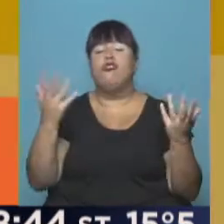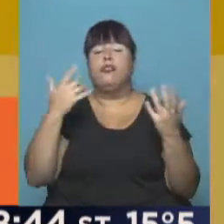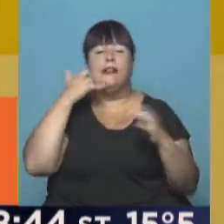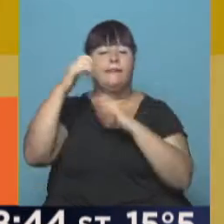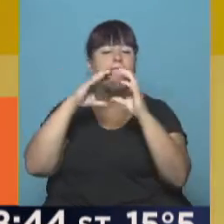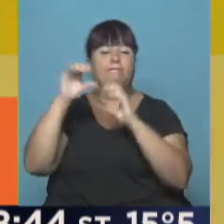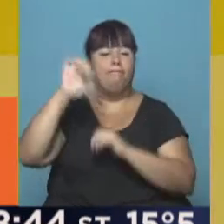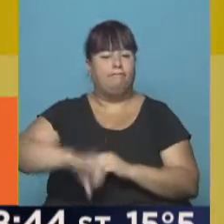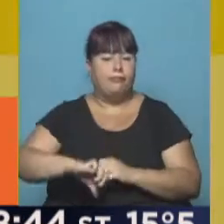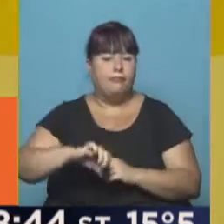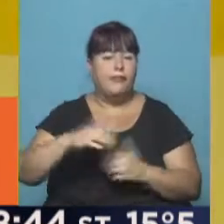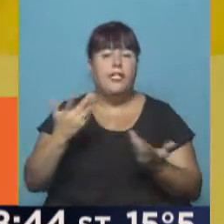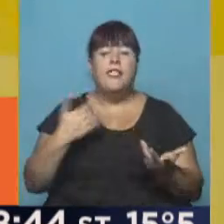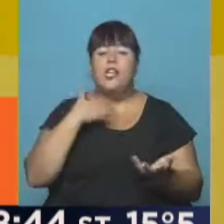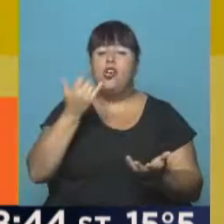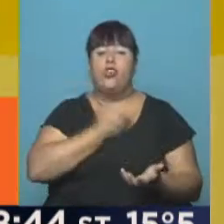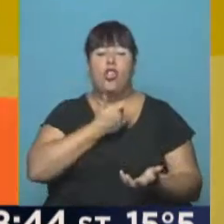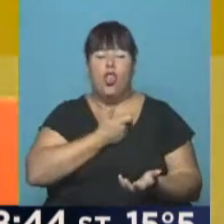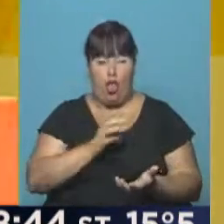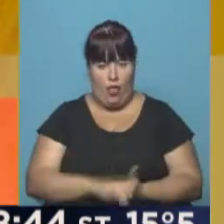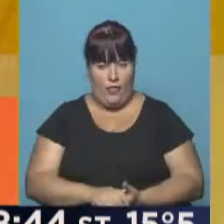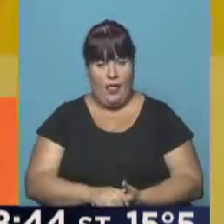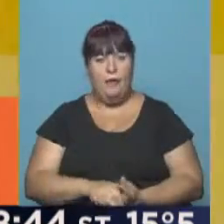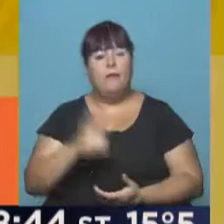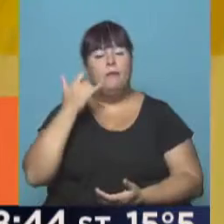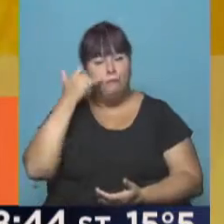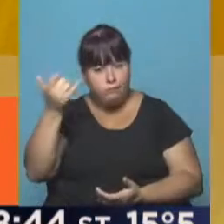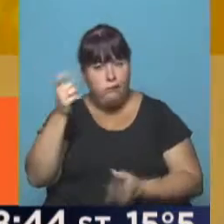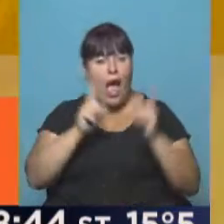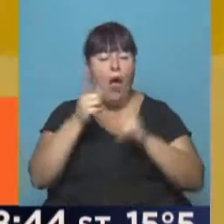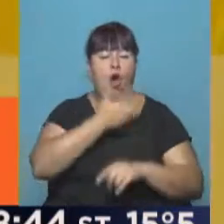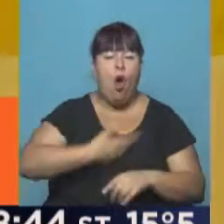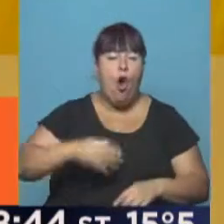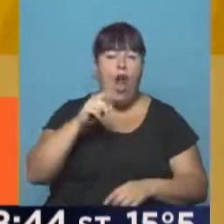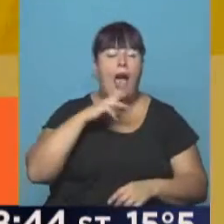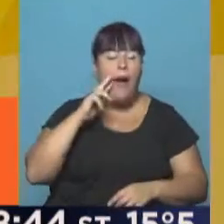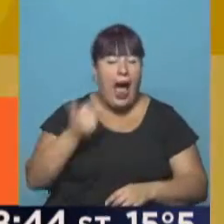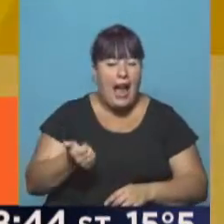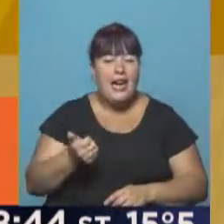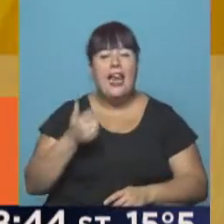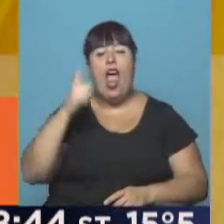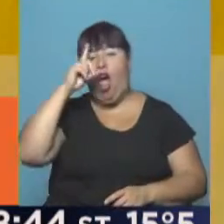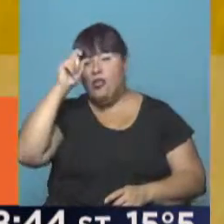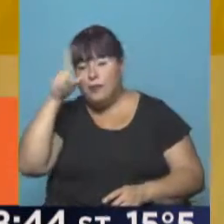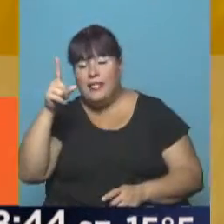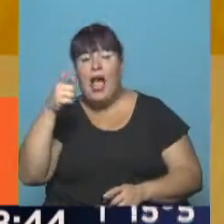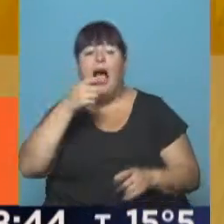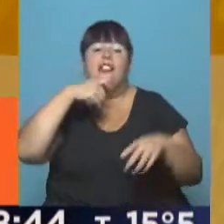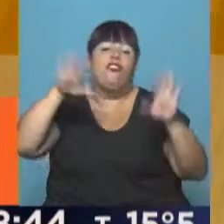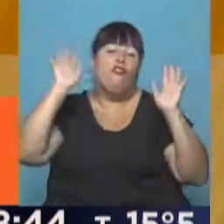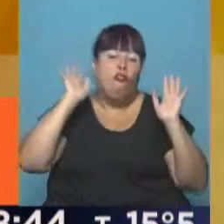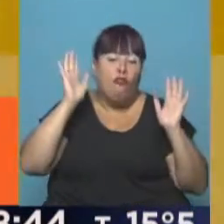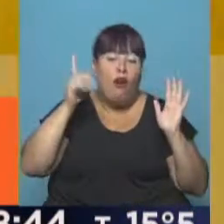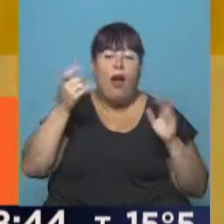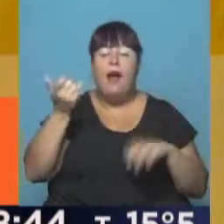comunicar. Y no sabemos dónde está. ¿Tomaron contacto con alguna autoridad de Olavarría, con los hospitales? Digo, en el caso,